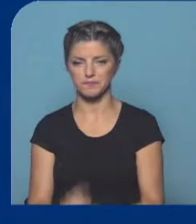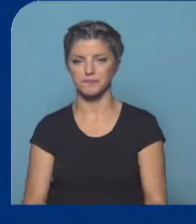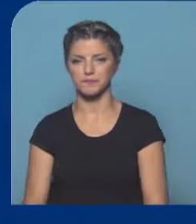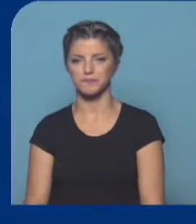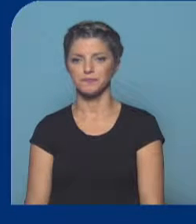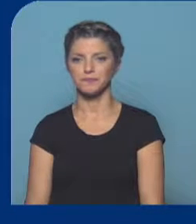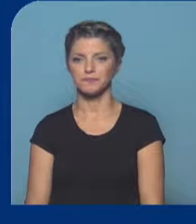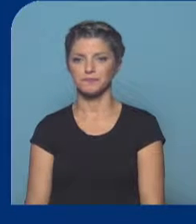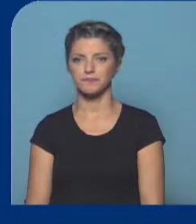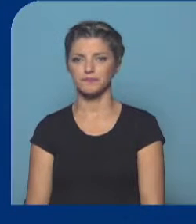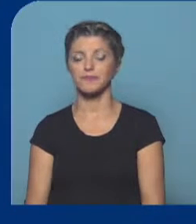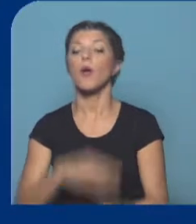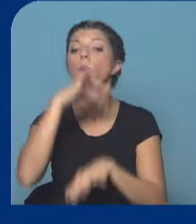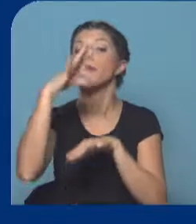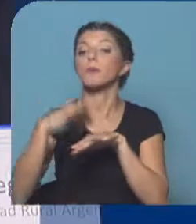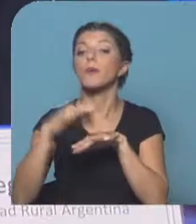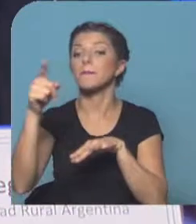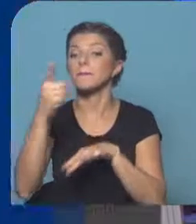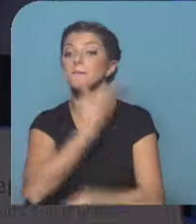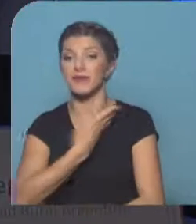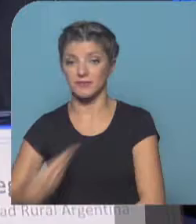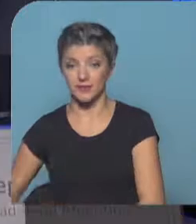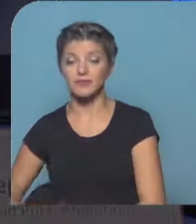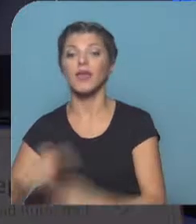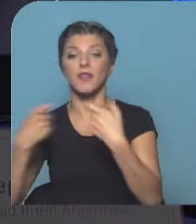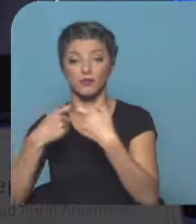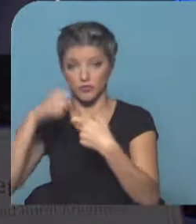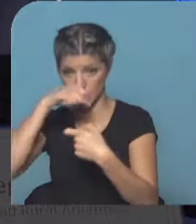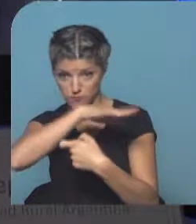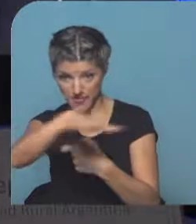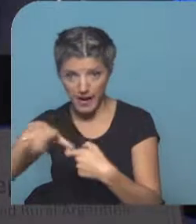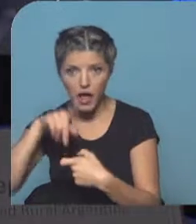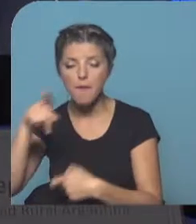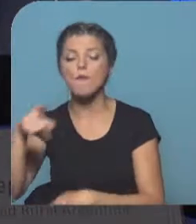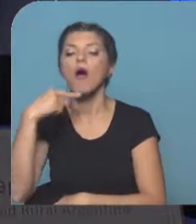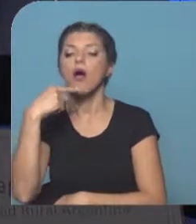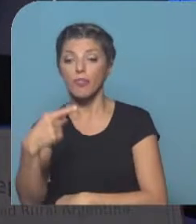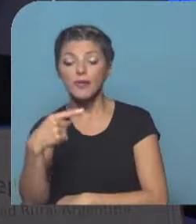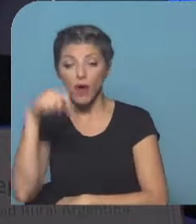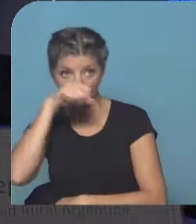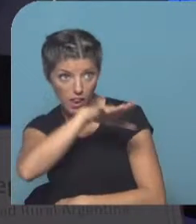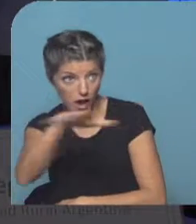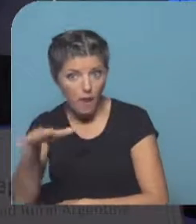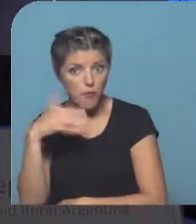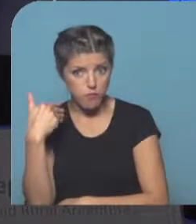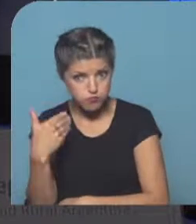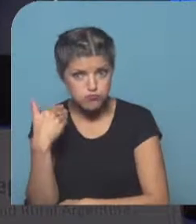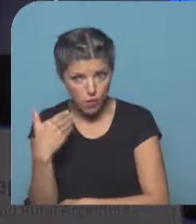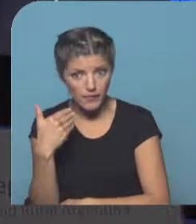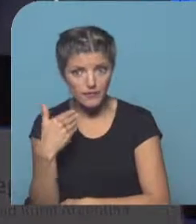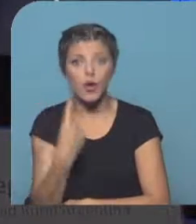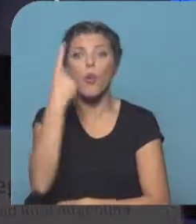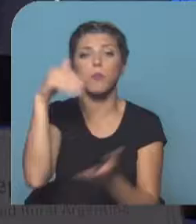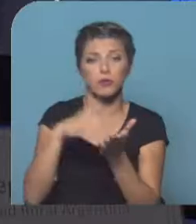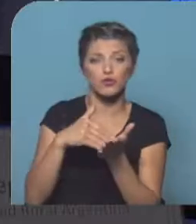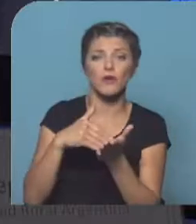promesa el presidente de la sociedad rural luis miguel echeverry afirmó que el campo tiene la potencialidad de crear un millón